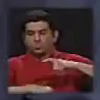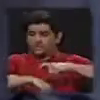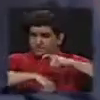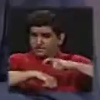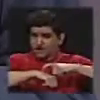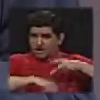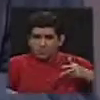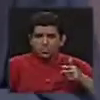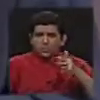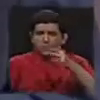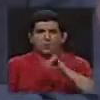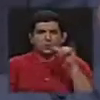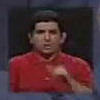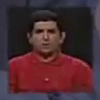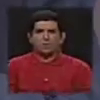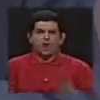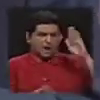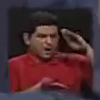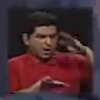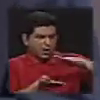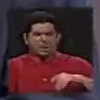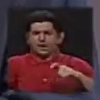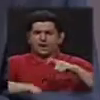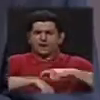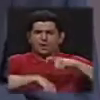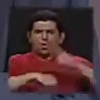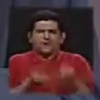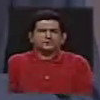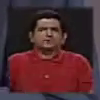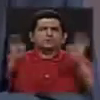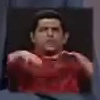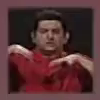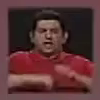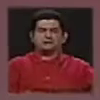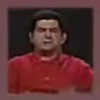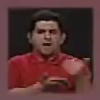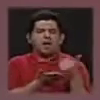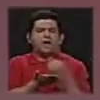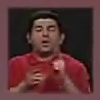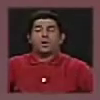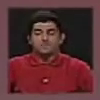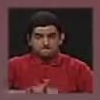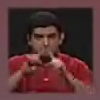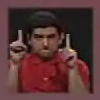en el viaje, incluso la reducción en las horas pico, el ahorro, pero